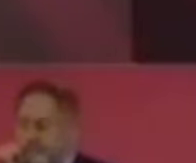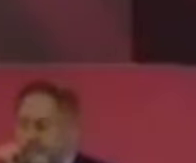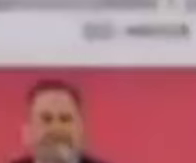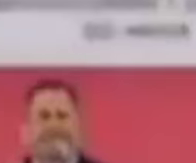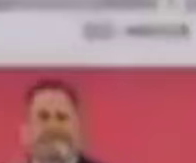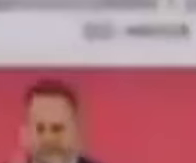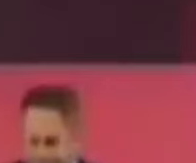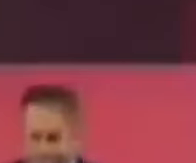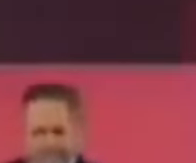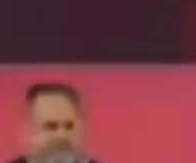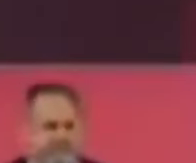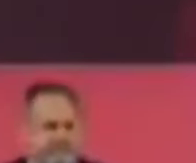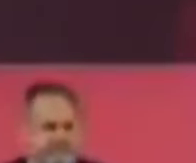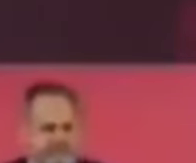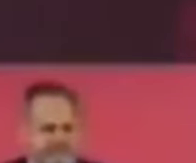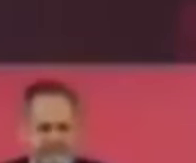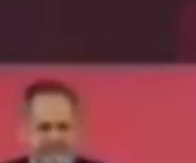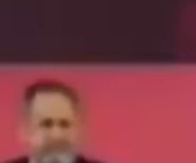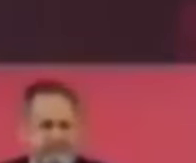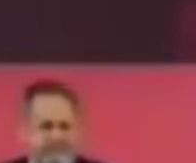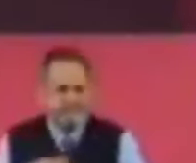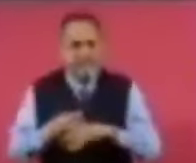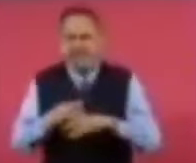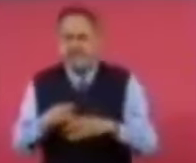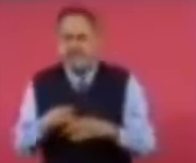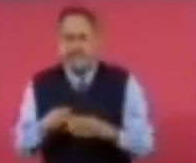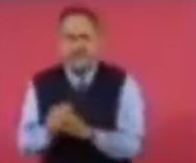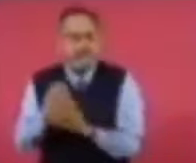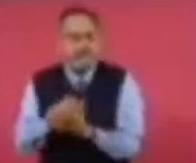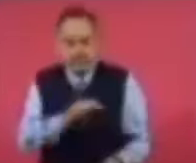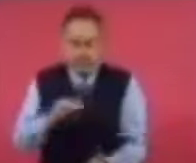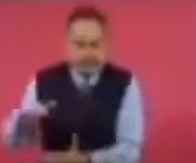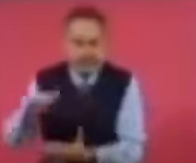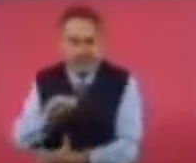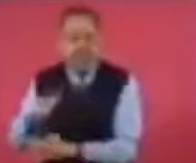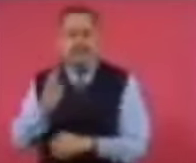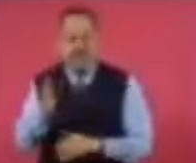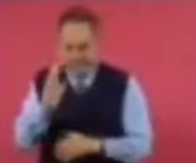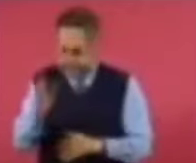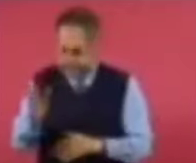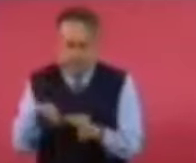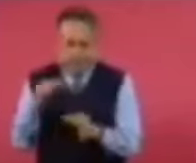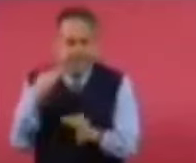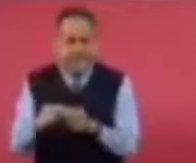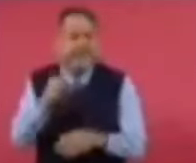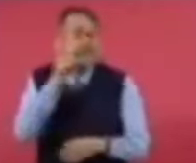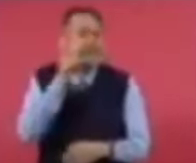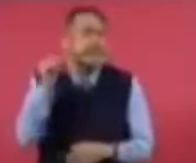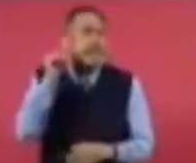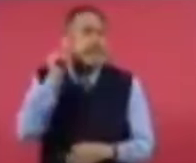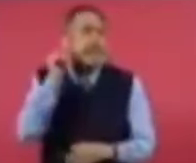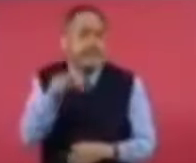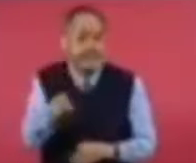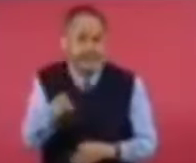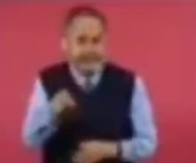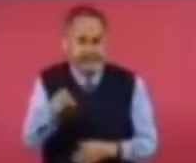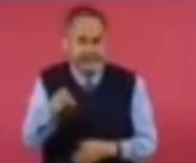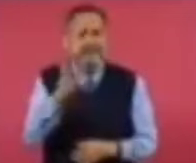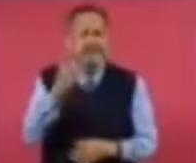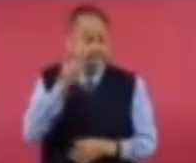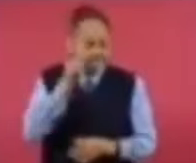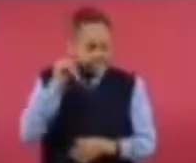refinería Y empezamos a escuchar todas las barbaries por parte de la gente de oposición si alguien revisó redes sociales empezábamos a ver